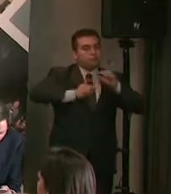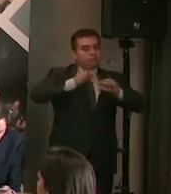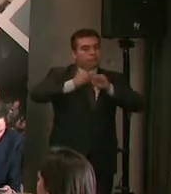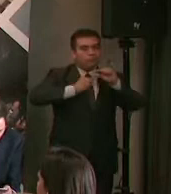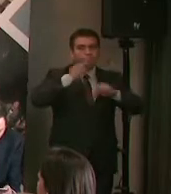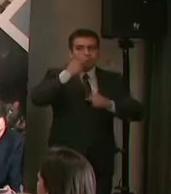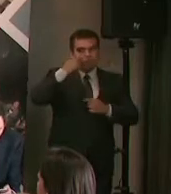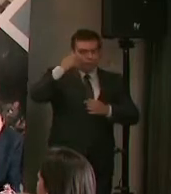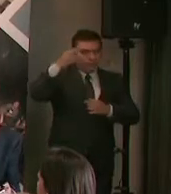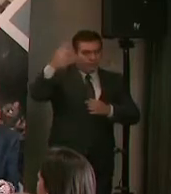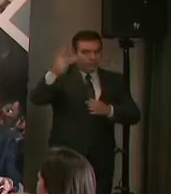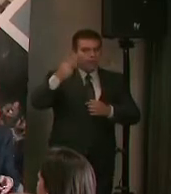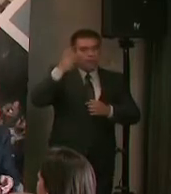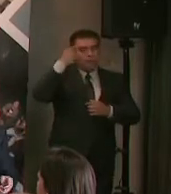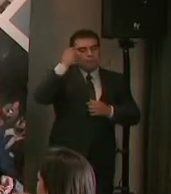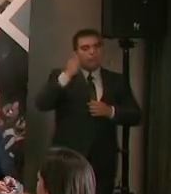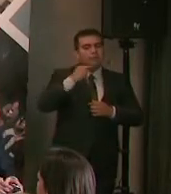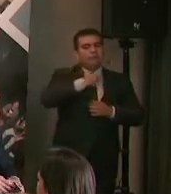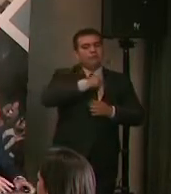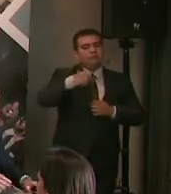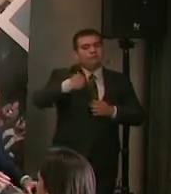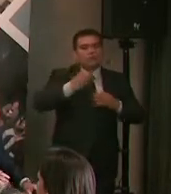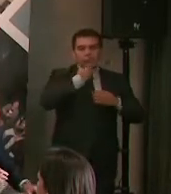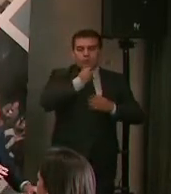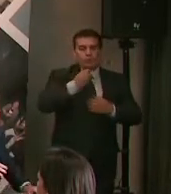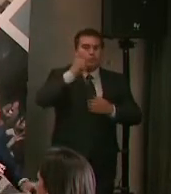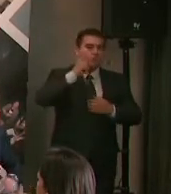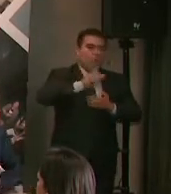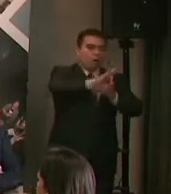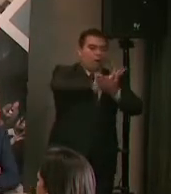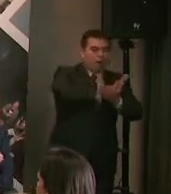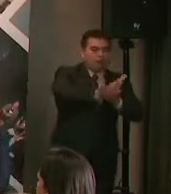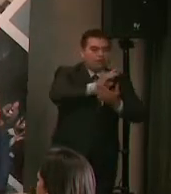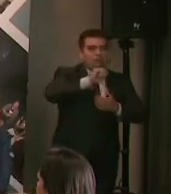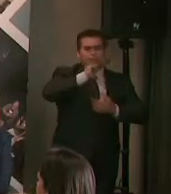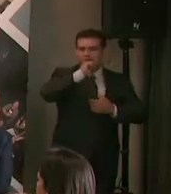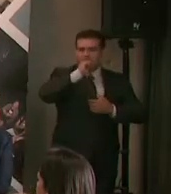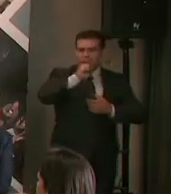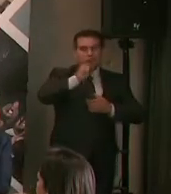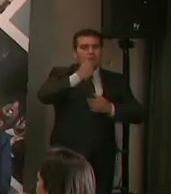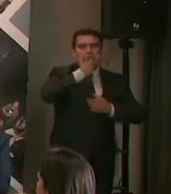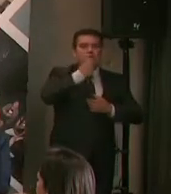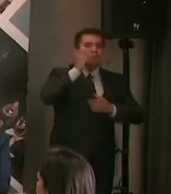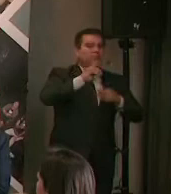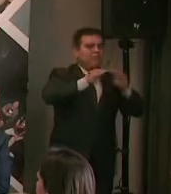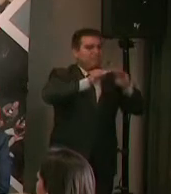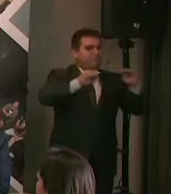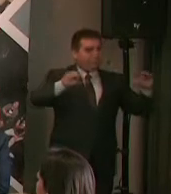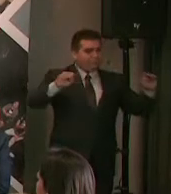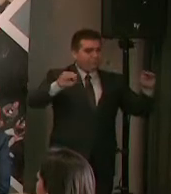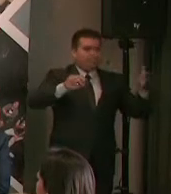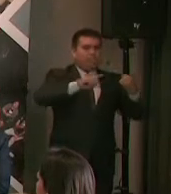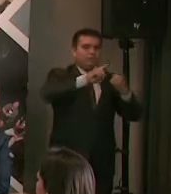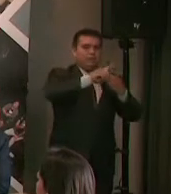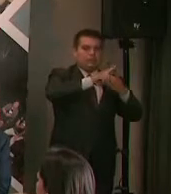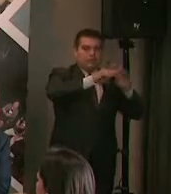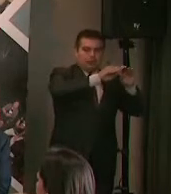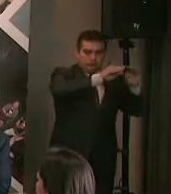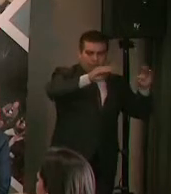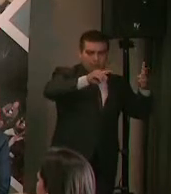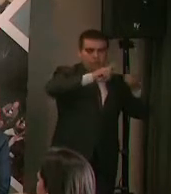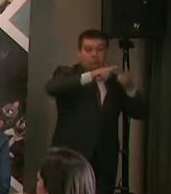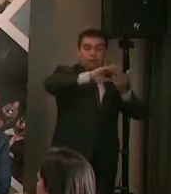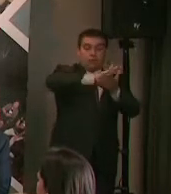exigible la paridad y una vida sin violencia y sin discriminación. Ambos, la igualdad y la no discriminación,